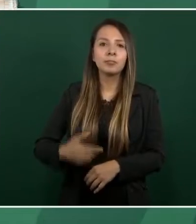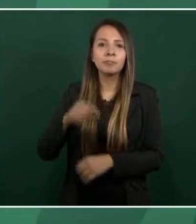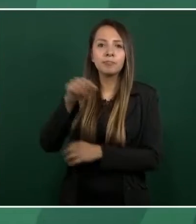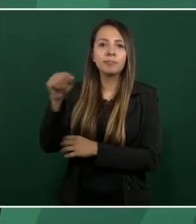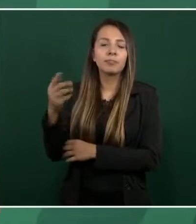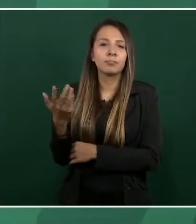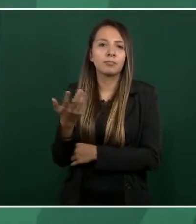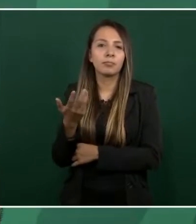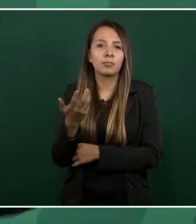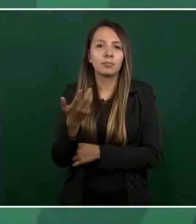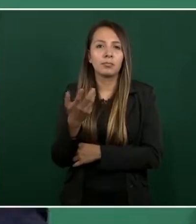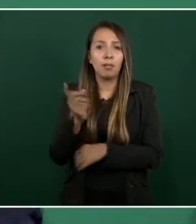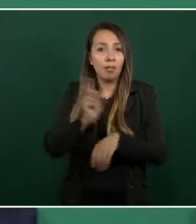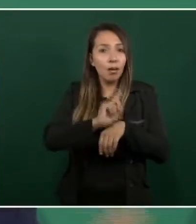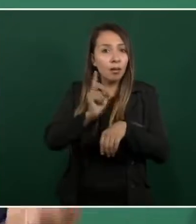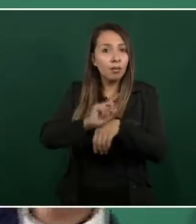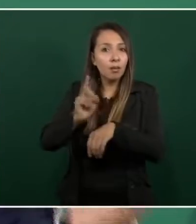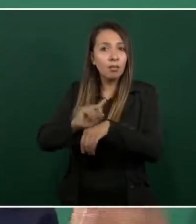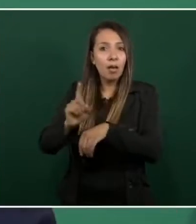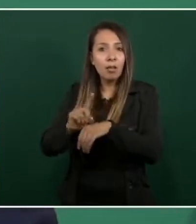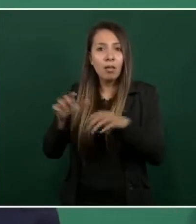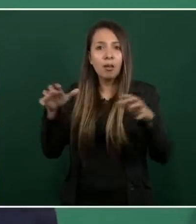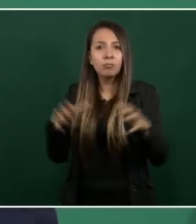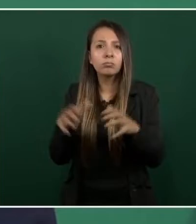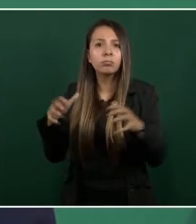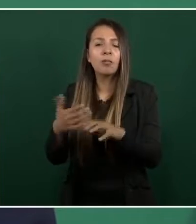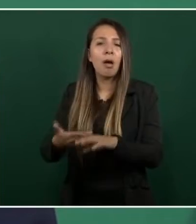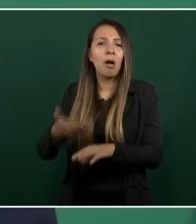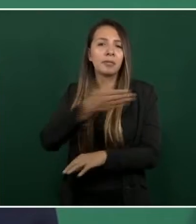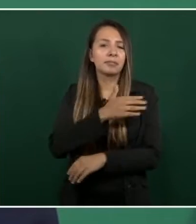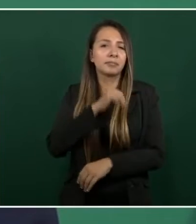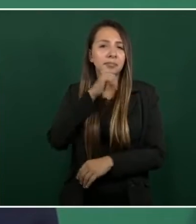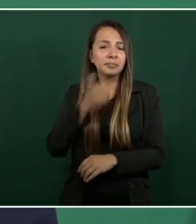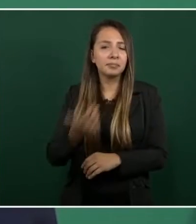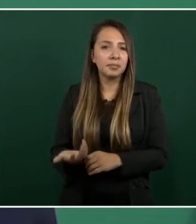diario se reunieran con el gabinete de seguridad.